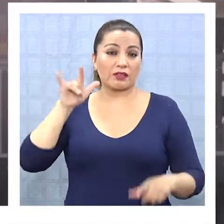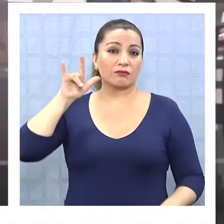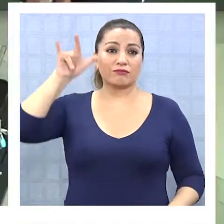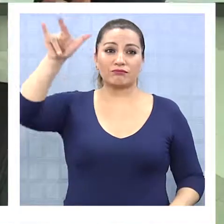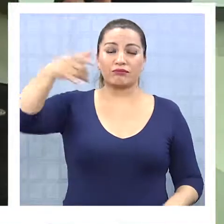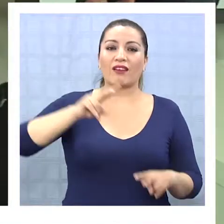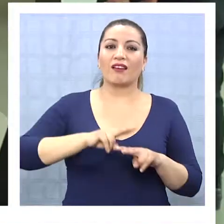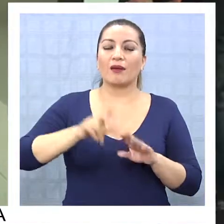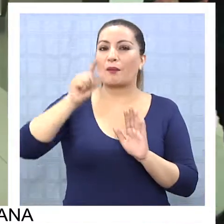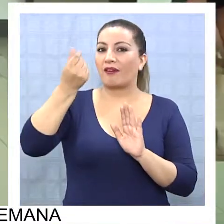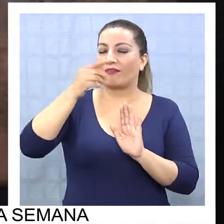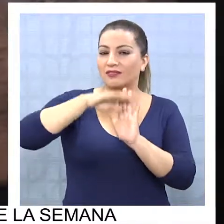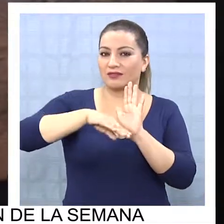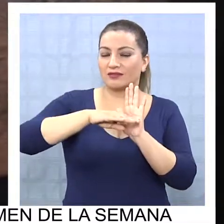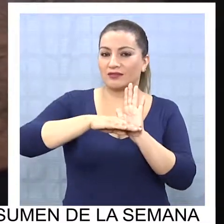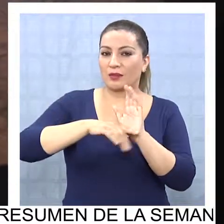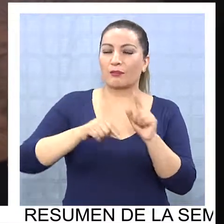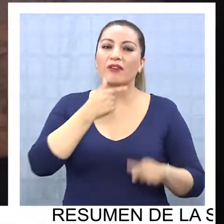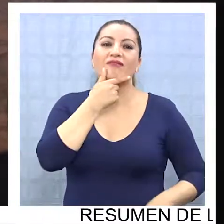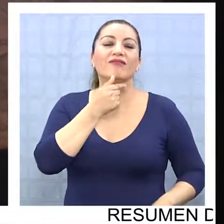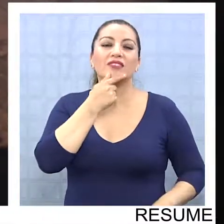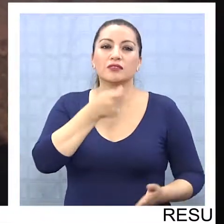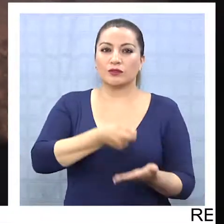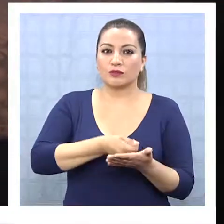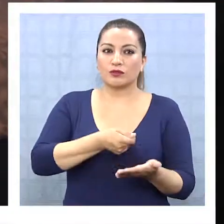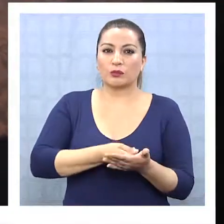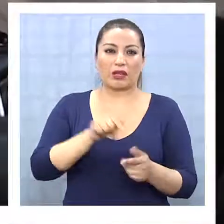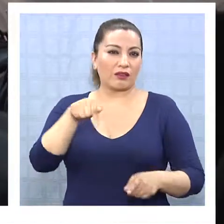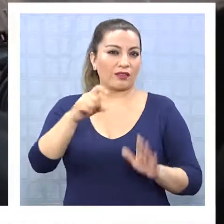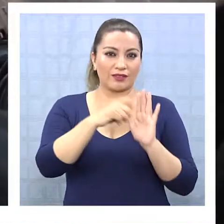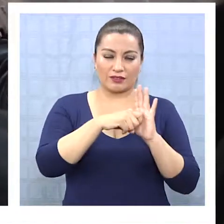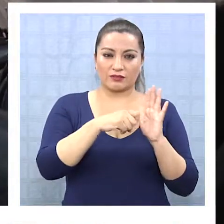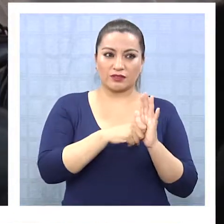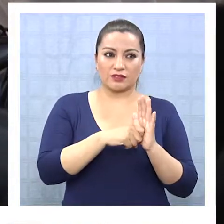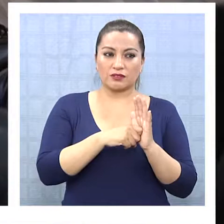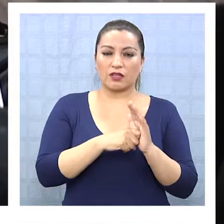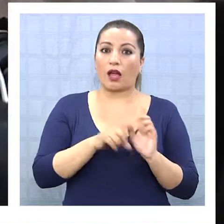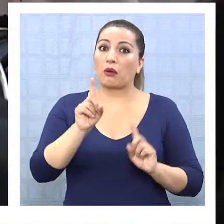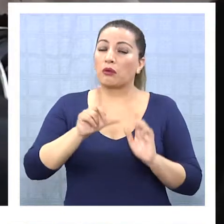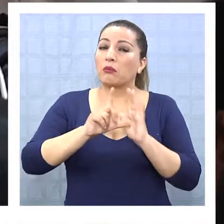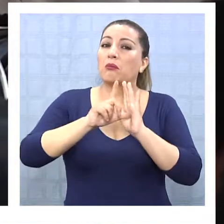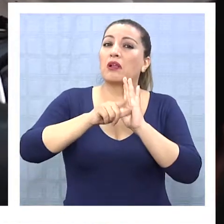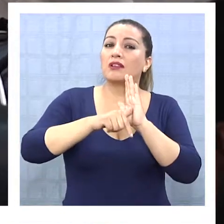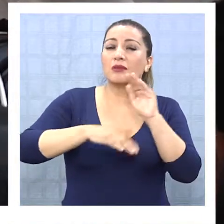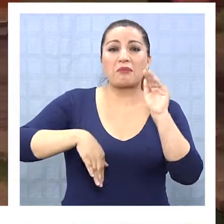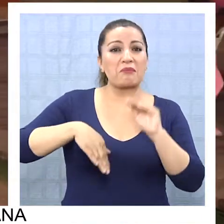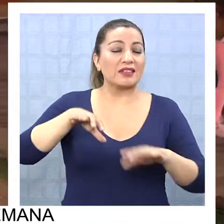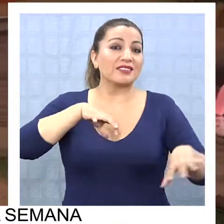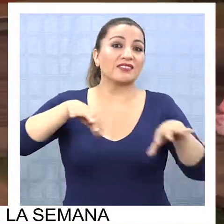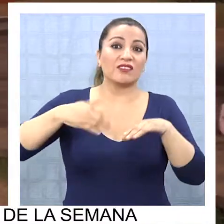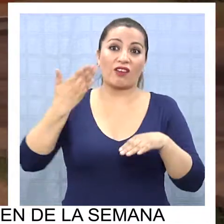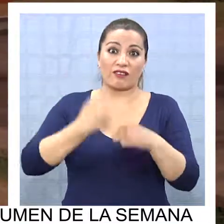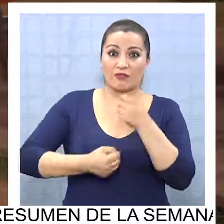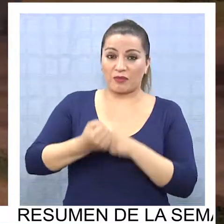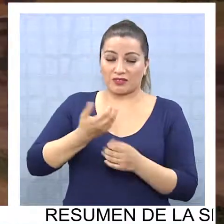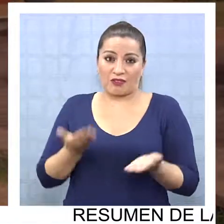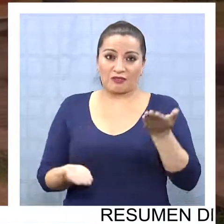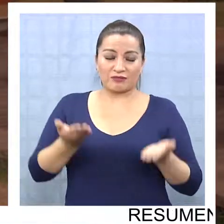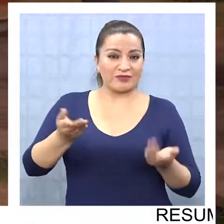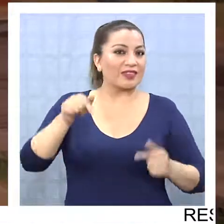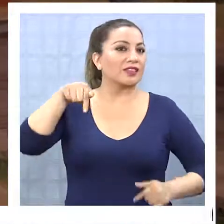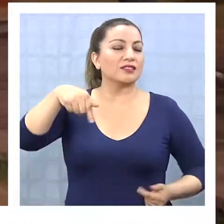pasajes aéreos han facilitado la llegada de turistas durante casi todo el período, que siendo lento ha sido más activo que el año anterior,